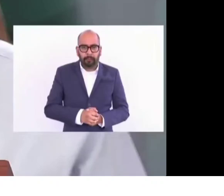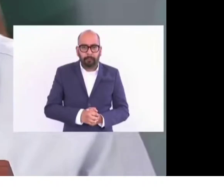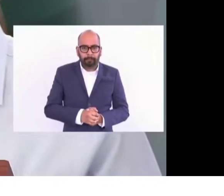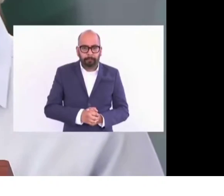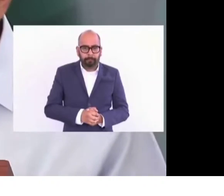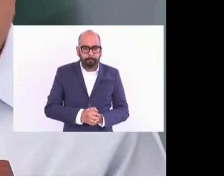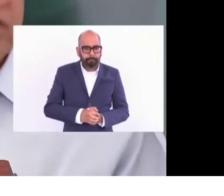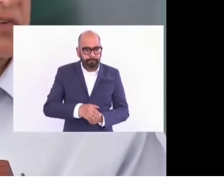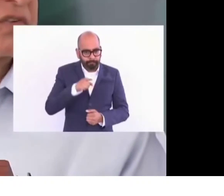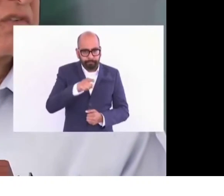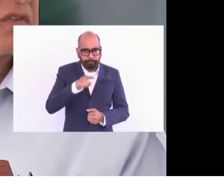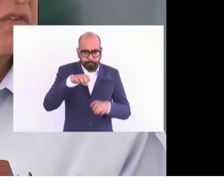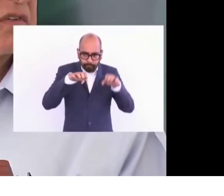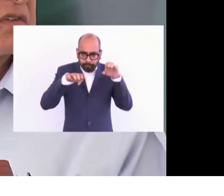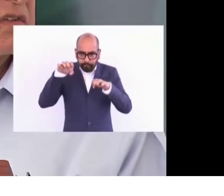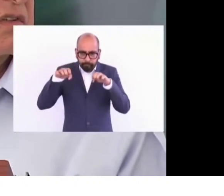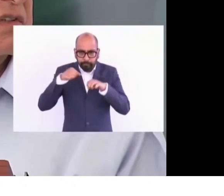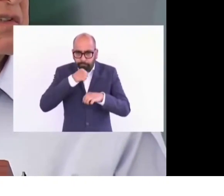les den buenos consejos.